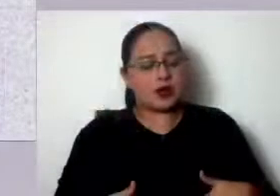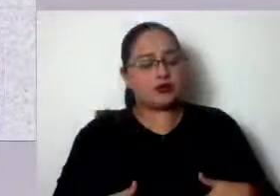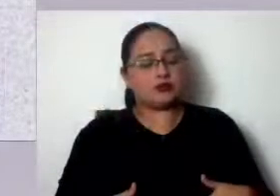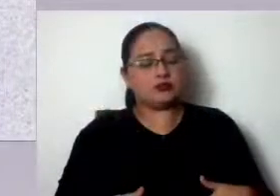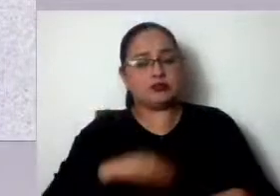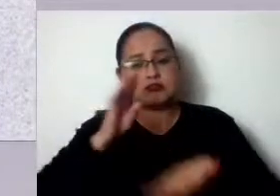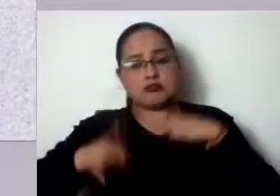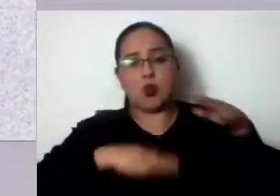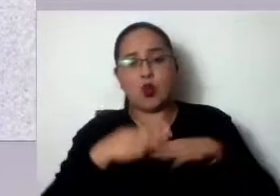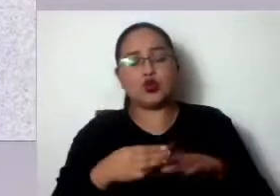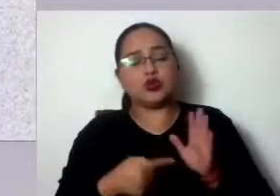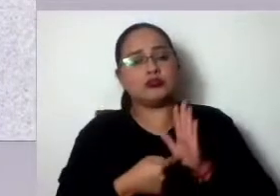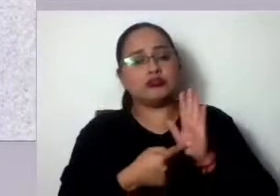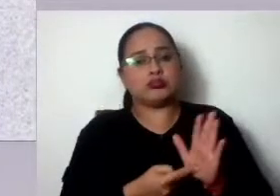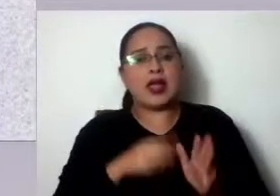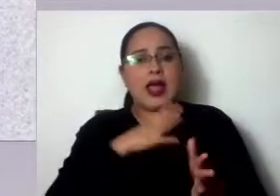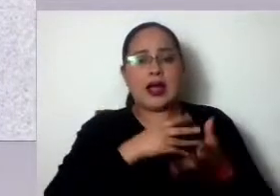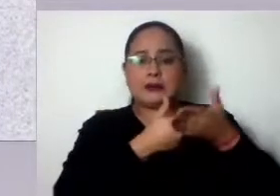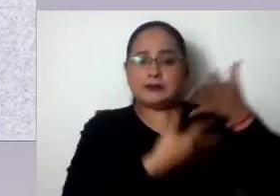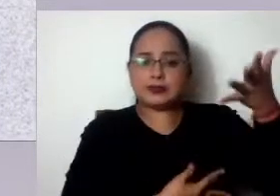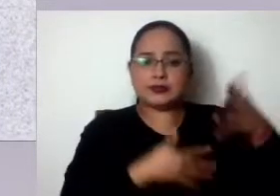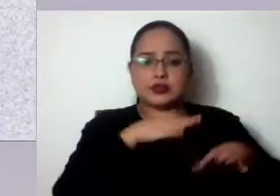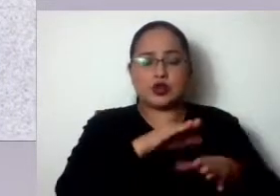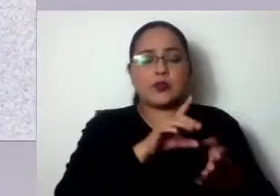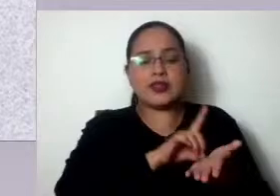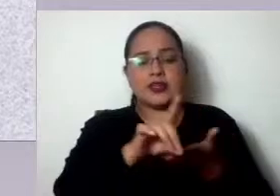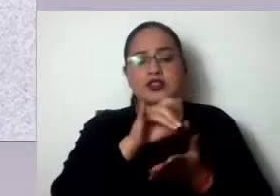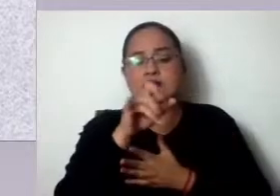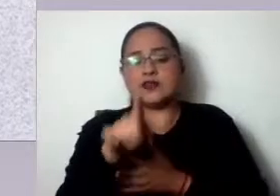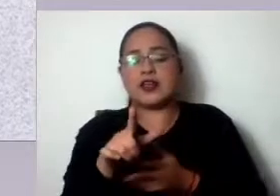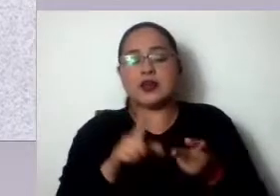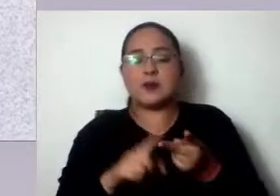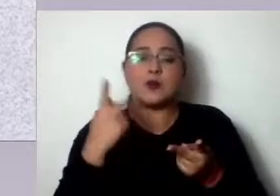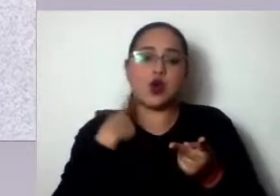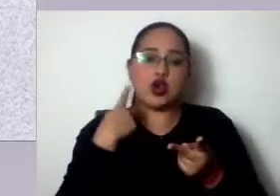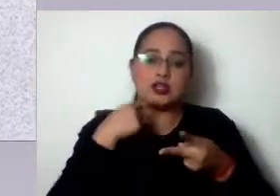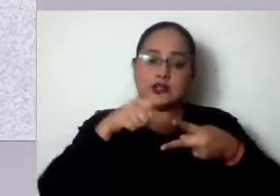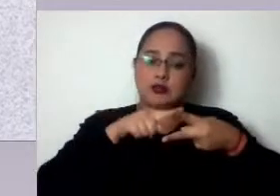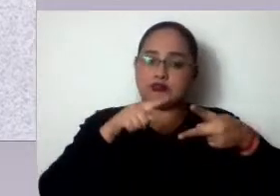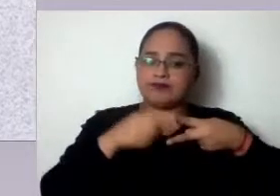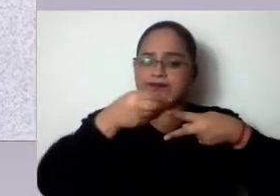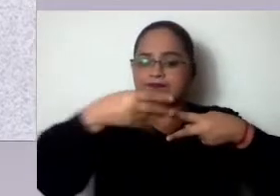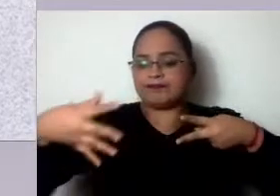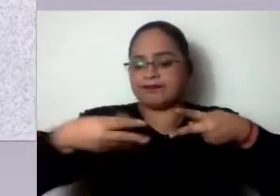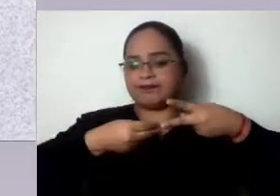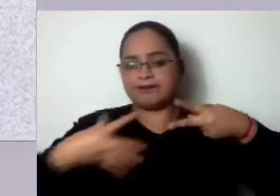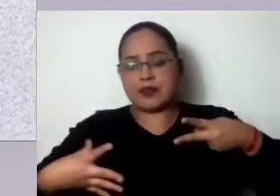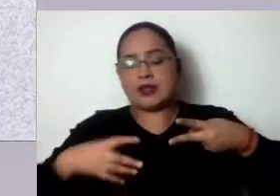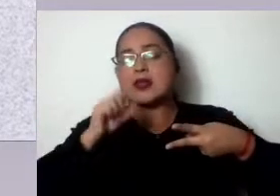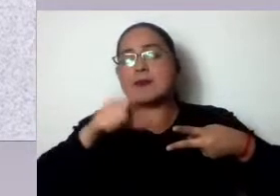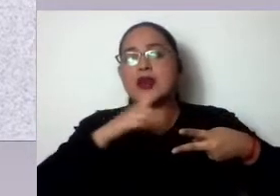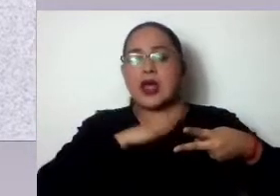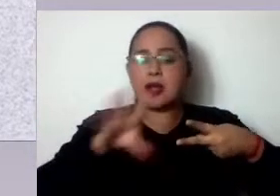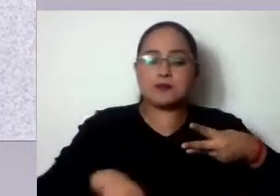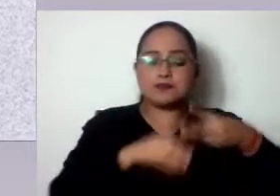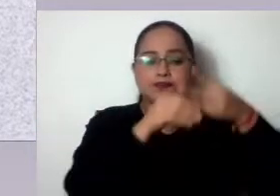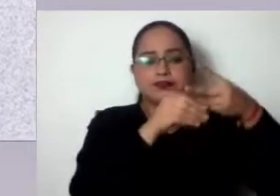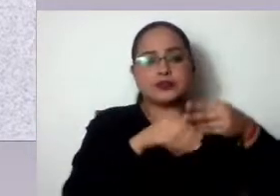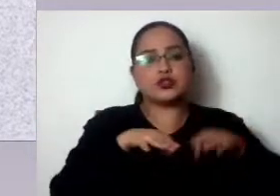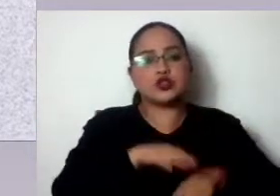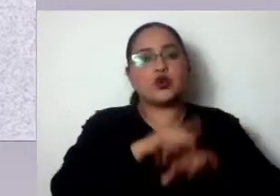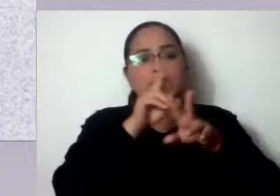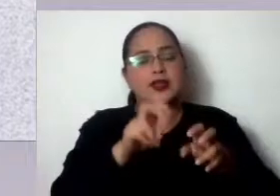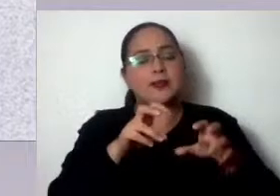de enunciar un catálogo tanto de derechos civiles como políticos incorporo una serie de derechos de contenido económico